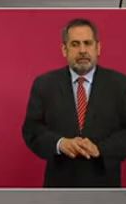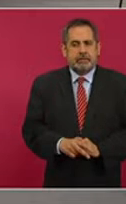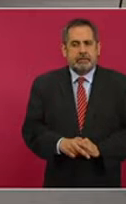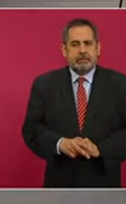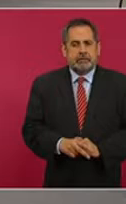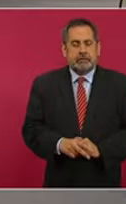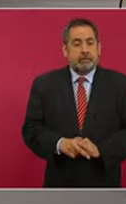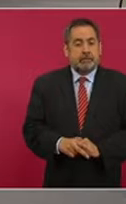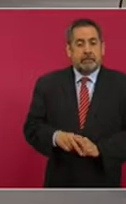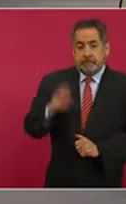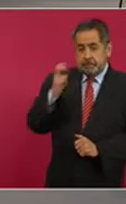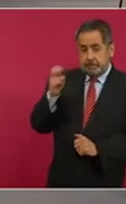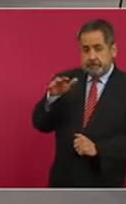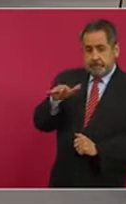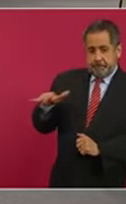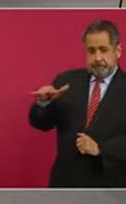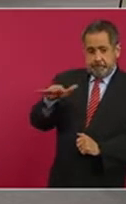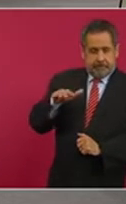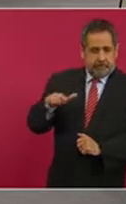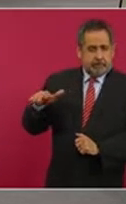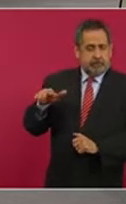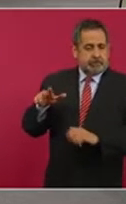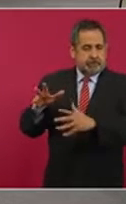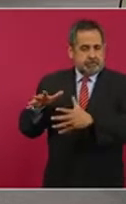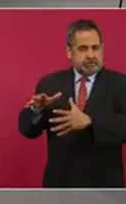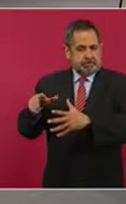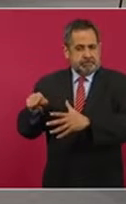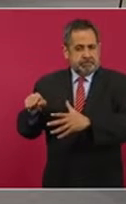En esa región